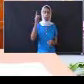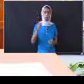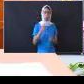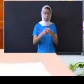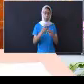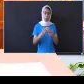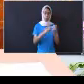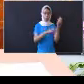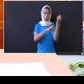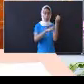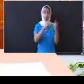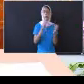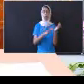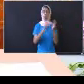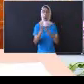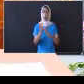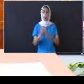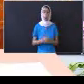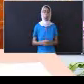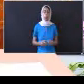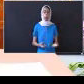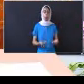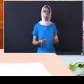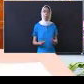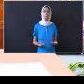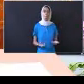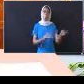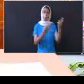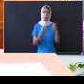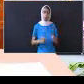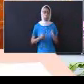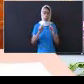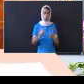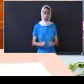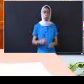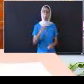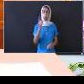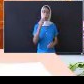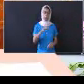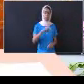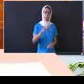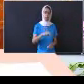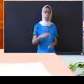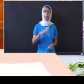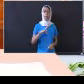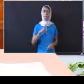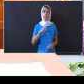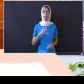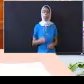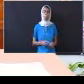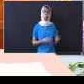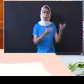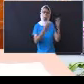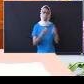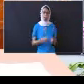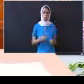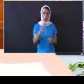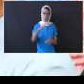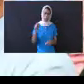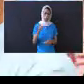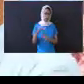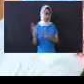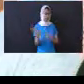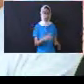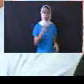Jesús. Venimos poniendo a tus pies toda necesidad que tengamos, la venimos poniendo desde ya, venimos reprendiendo todo